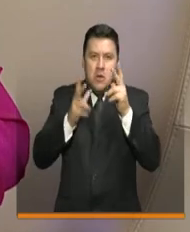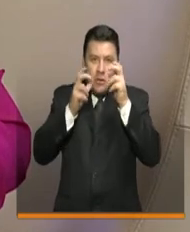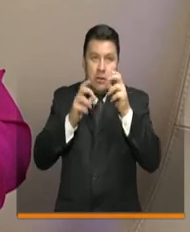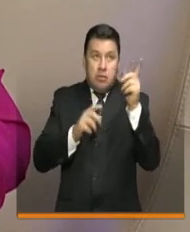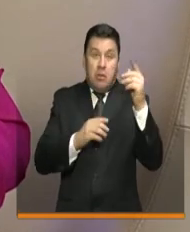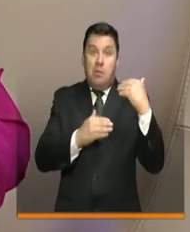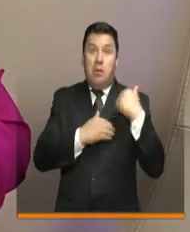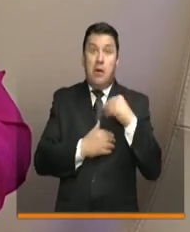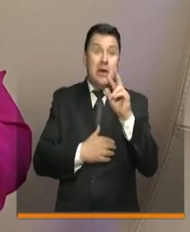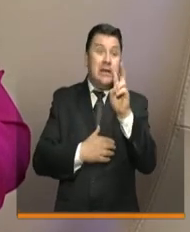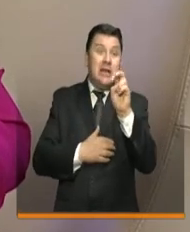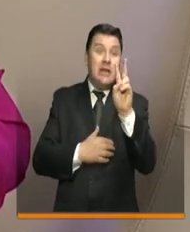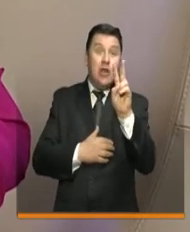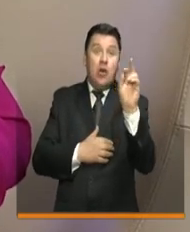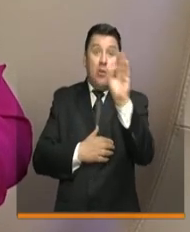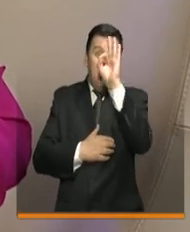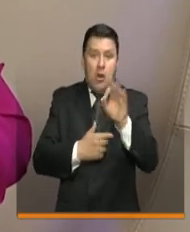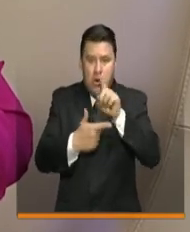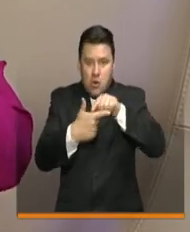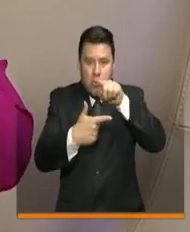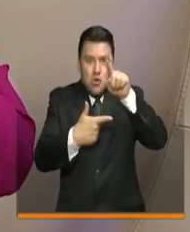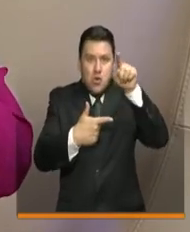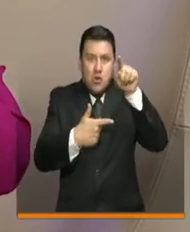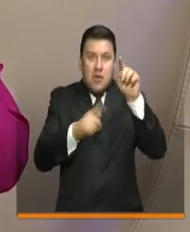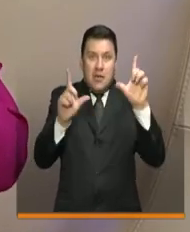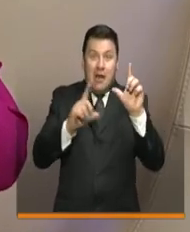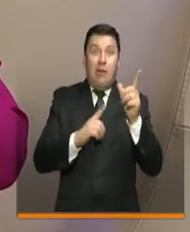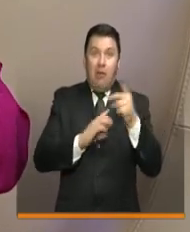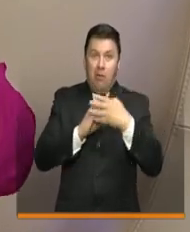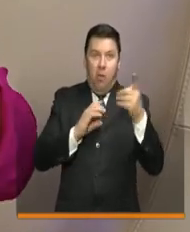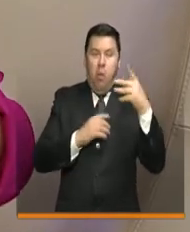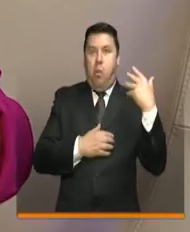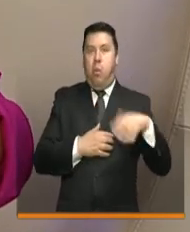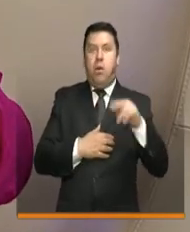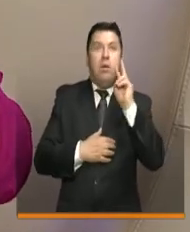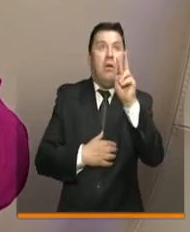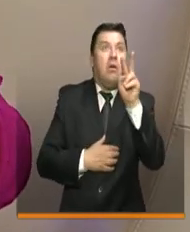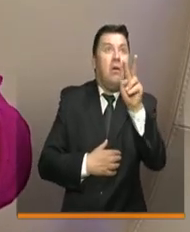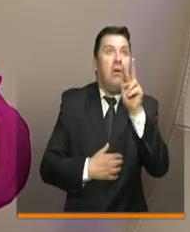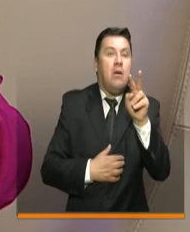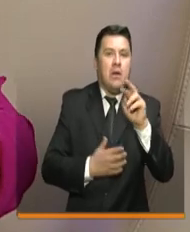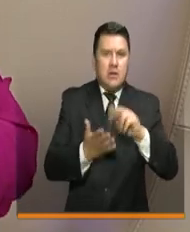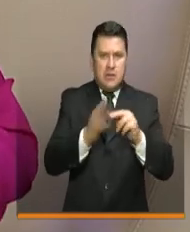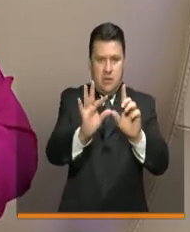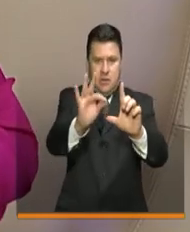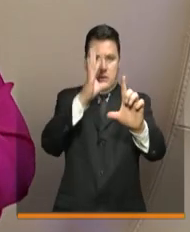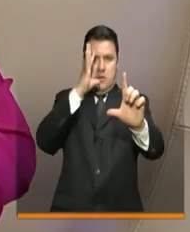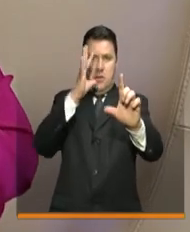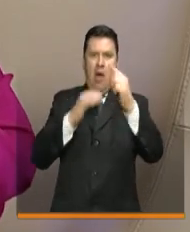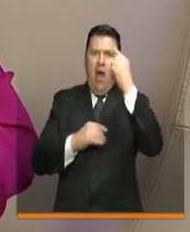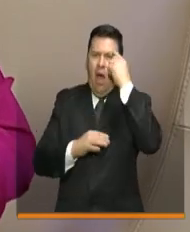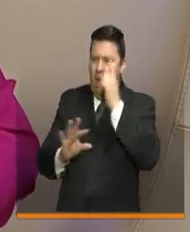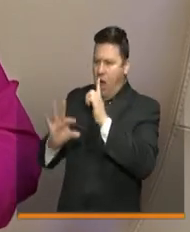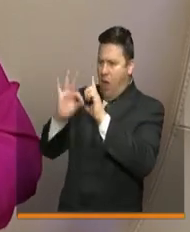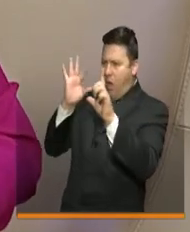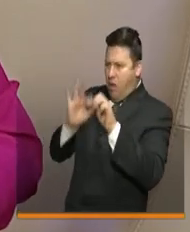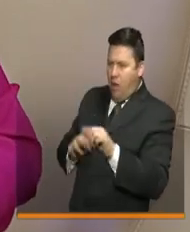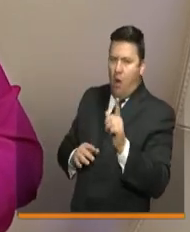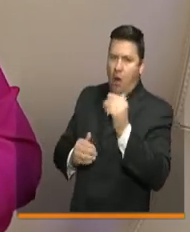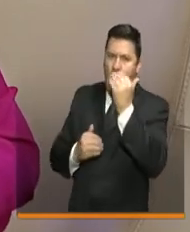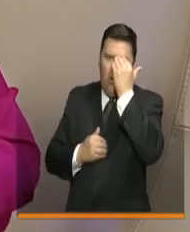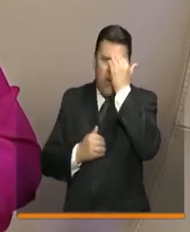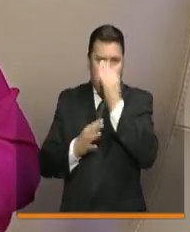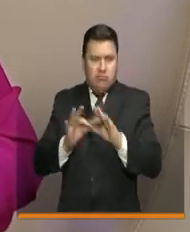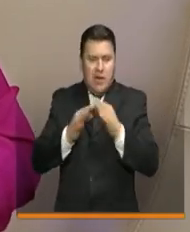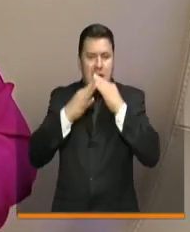ha subido un 72% de rating. Y esto quiere decir, porque la gente asocia que virtualidad es tener conectividad plena, somos conscientes de